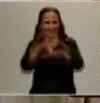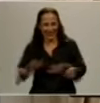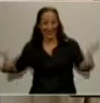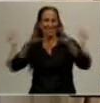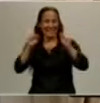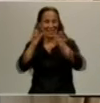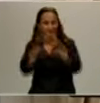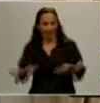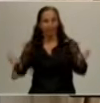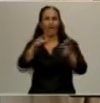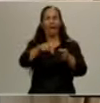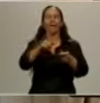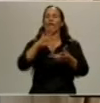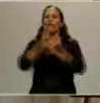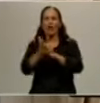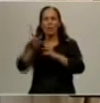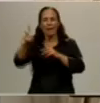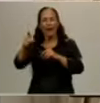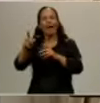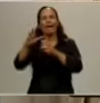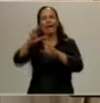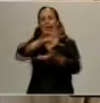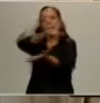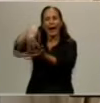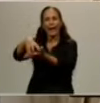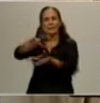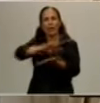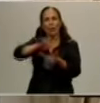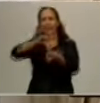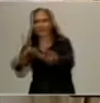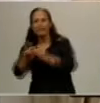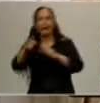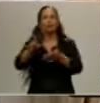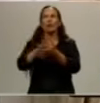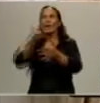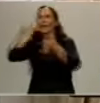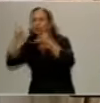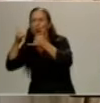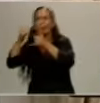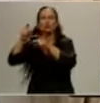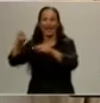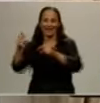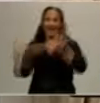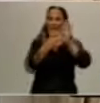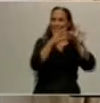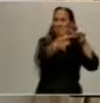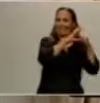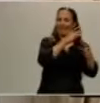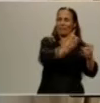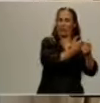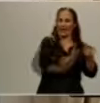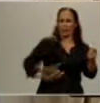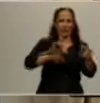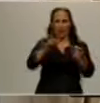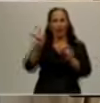los organismos de inteligencia, esta transferencia del sistema de escuchas judiciales, no ya al ámbito del Poder Ejecutivo, sino al ámbito del Ministerio del